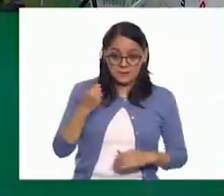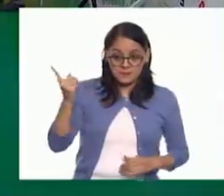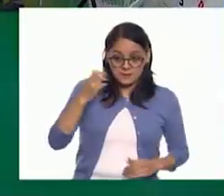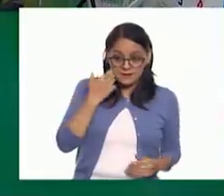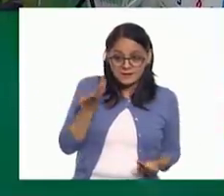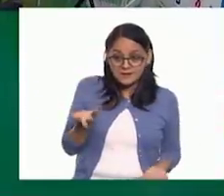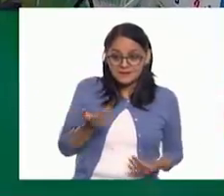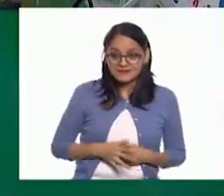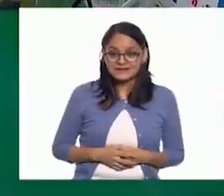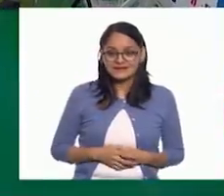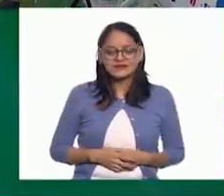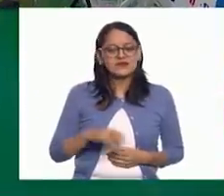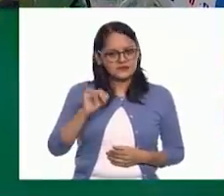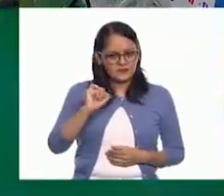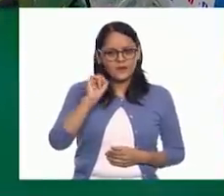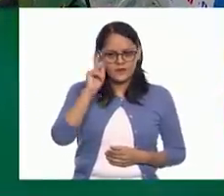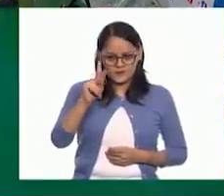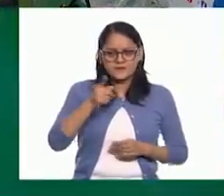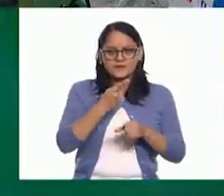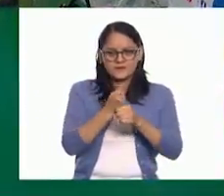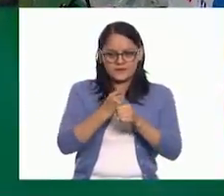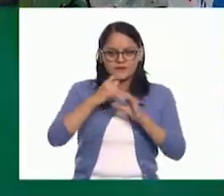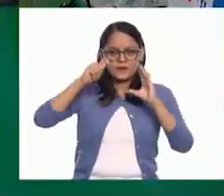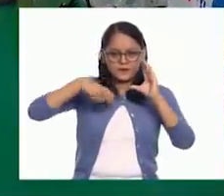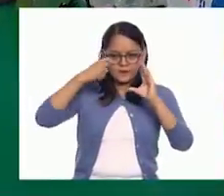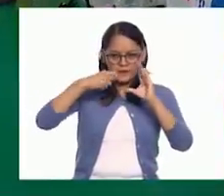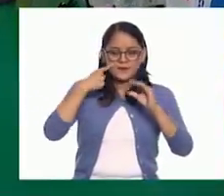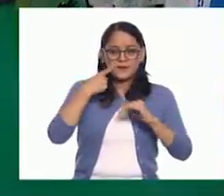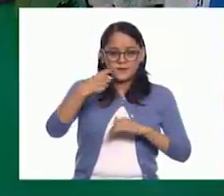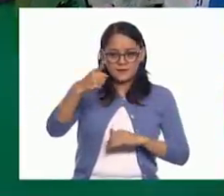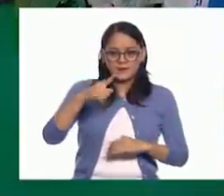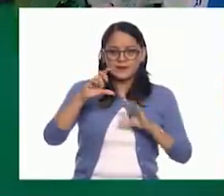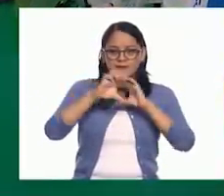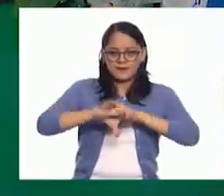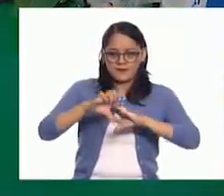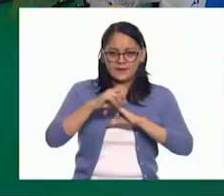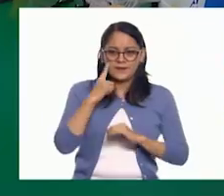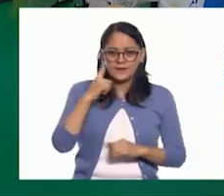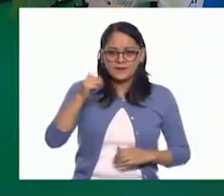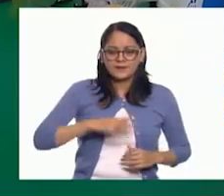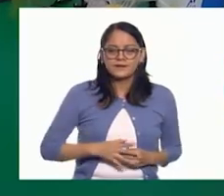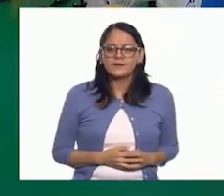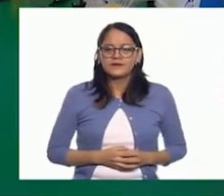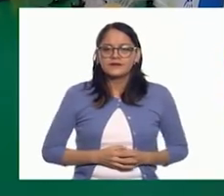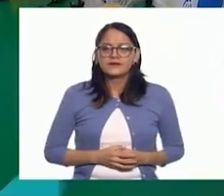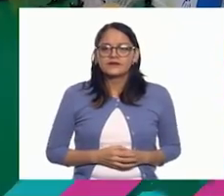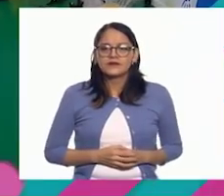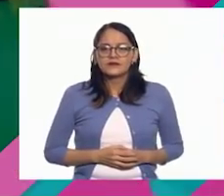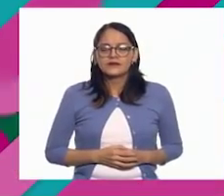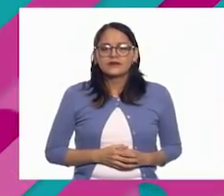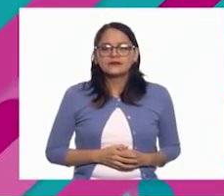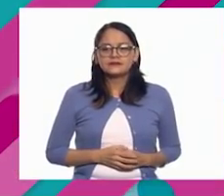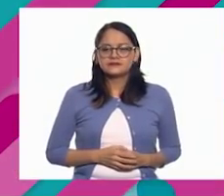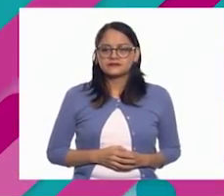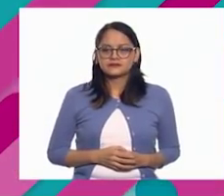parece? Entonces profundicemos con ese conocimiento con la siguiente cápsula. ¡Claro que sí! Muy bien,